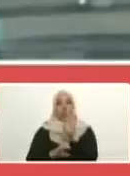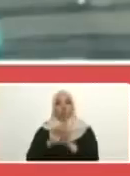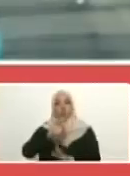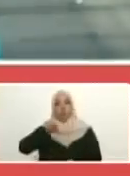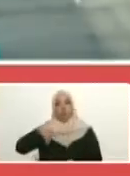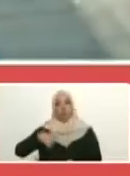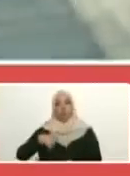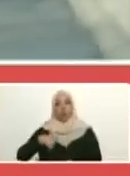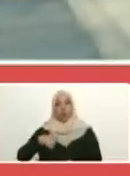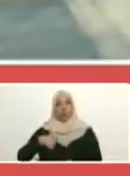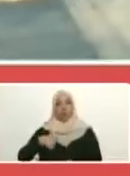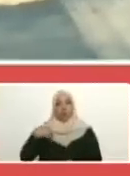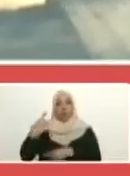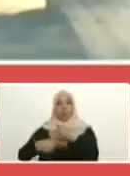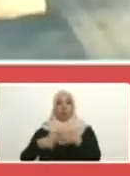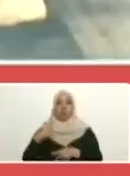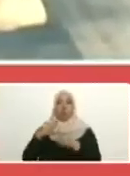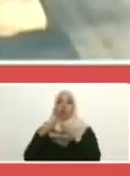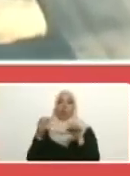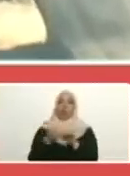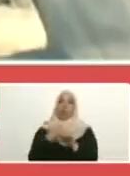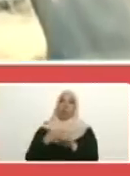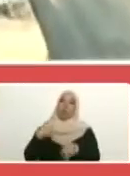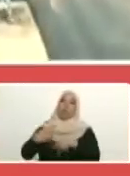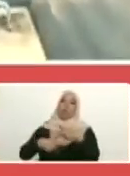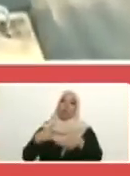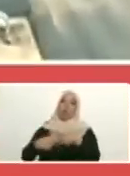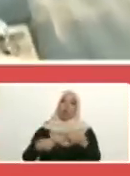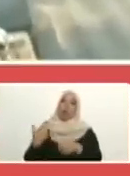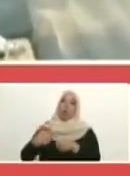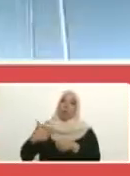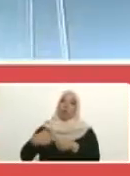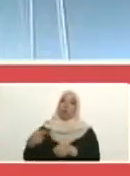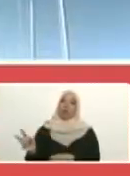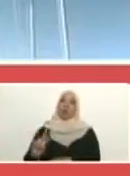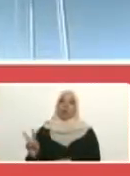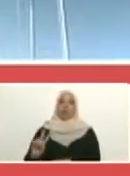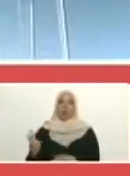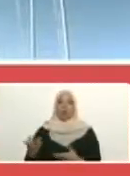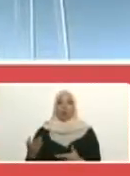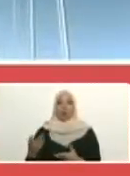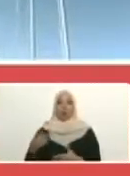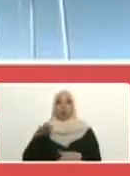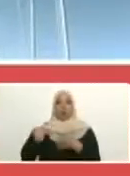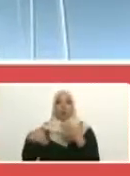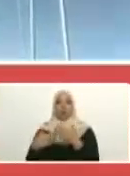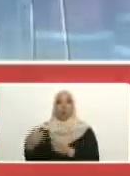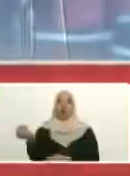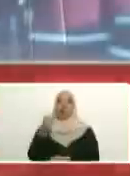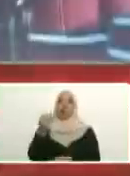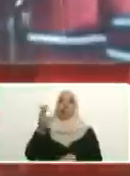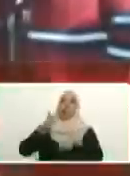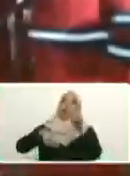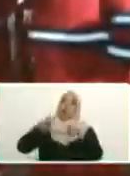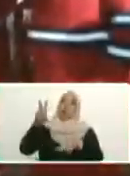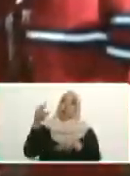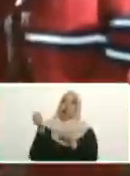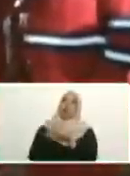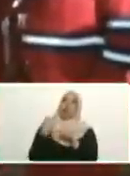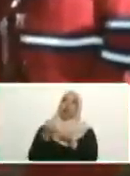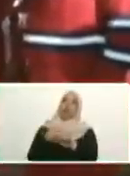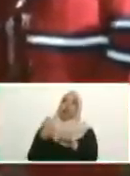recuperación de toda la capacidad productiva del petróleo venezolano, que la vamos a llevar a su máxima expresión con el